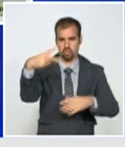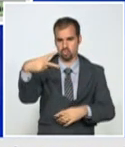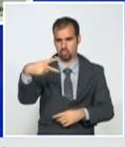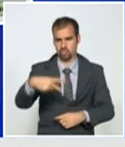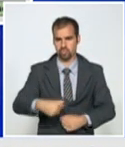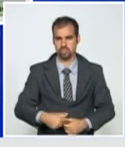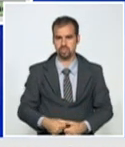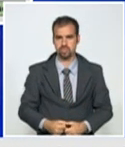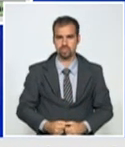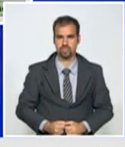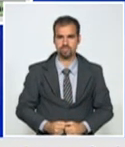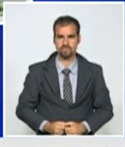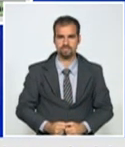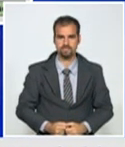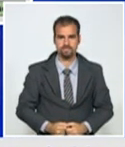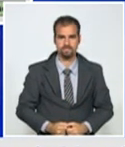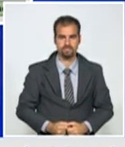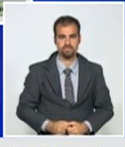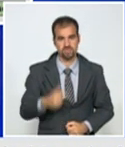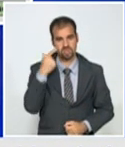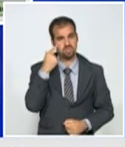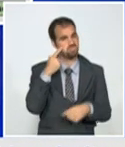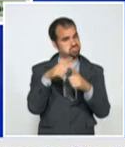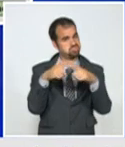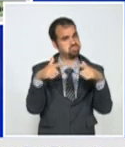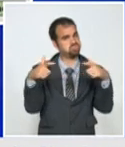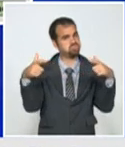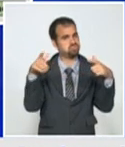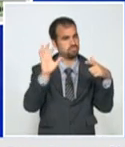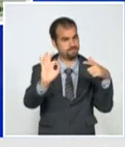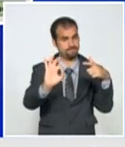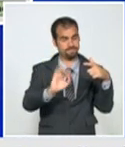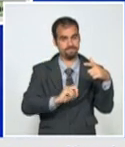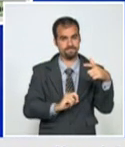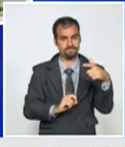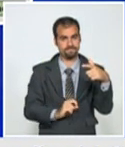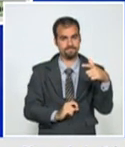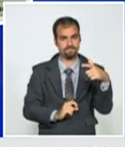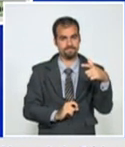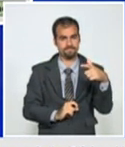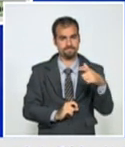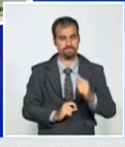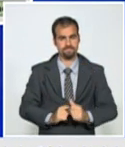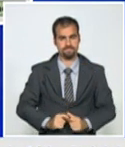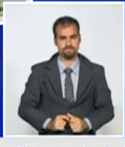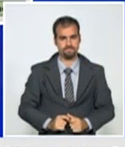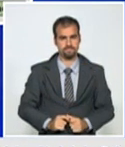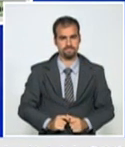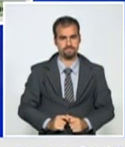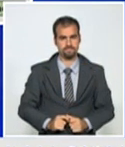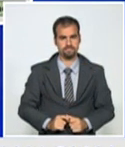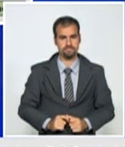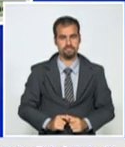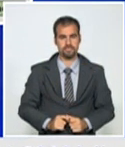con tasas elevadas, inferiores a las del día anterior. Granma